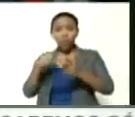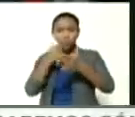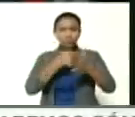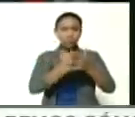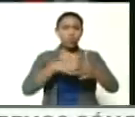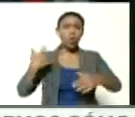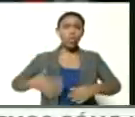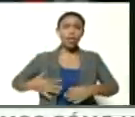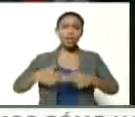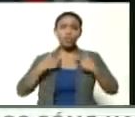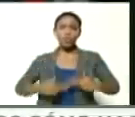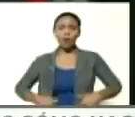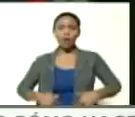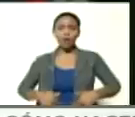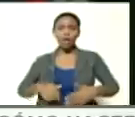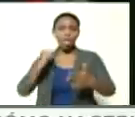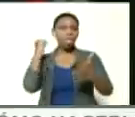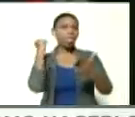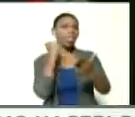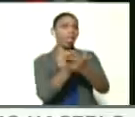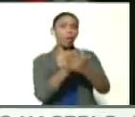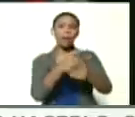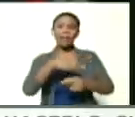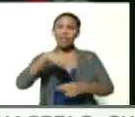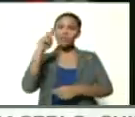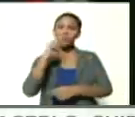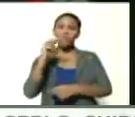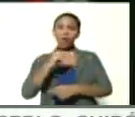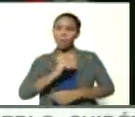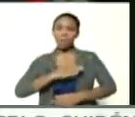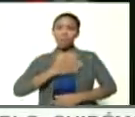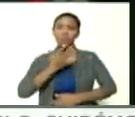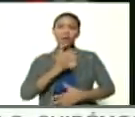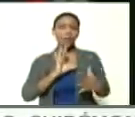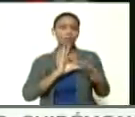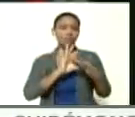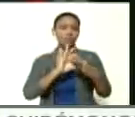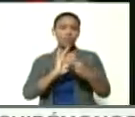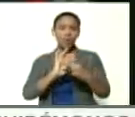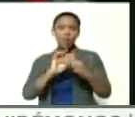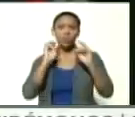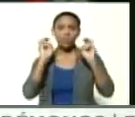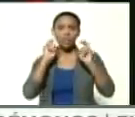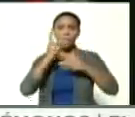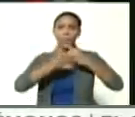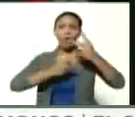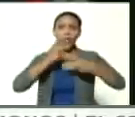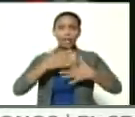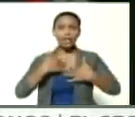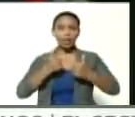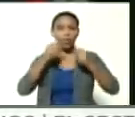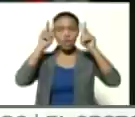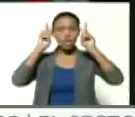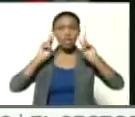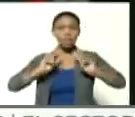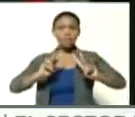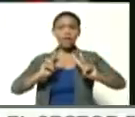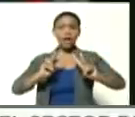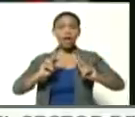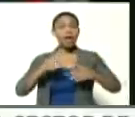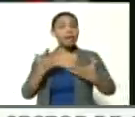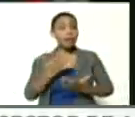humanos, lo asesinaran para que nunca se pueda articular una clase política sana, limpia, que